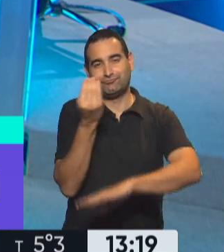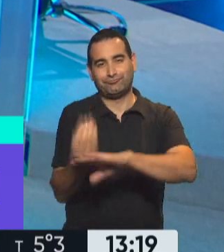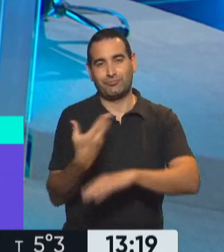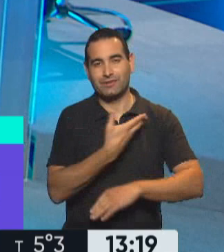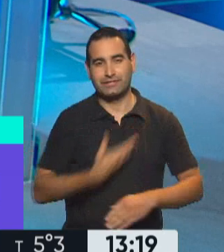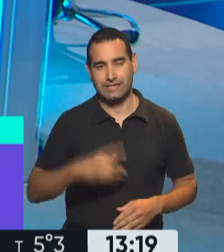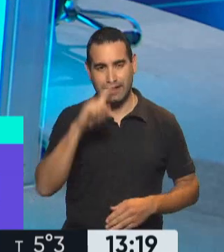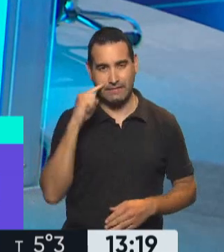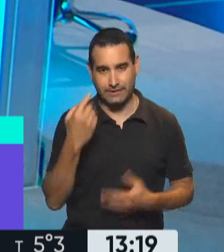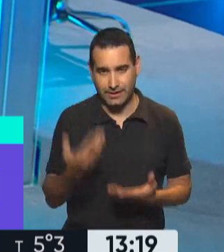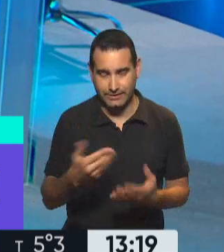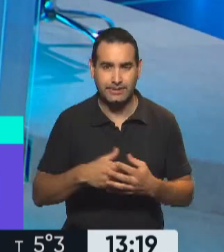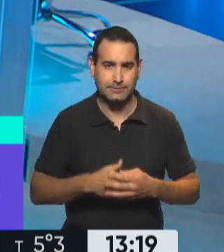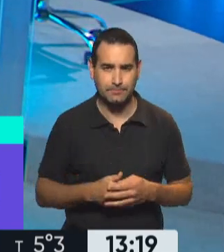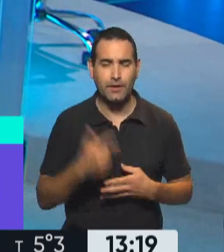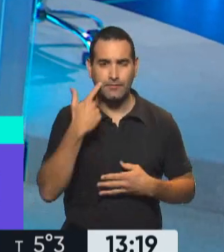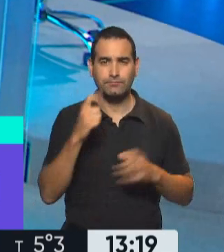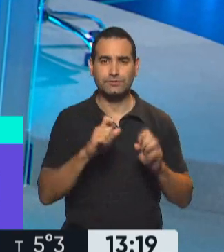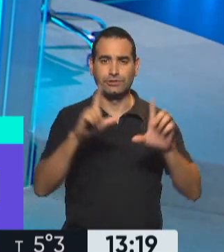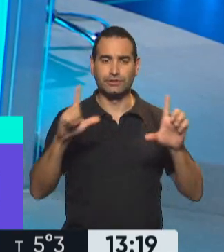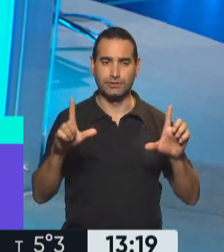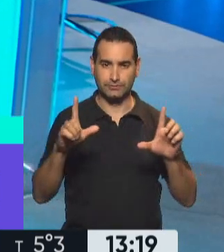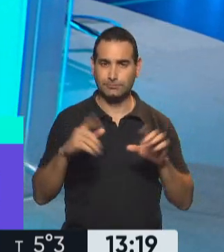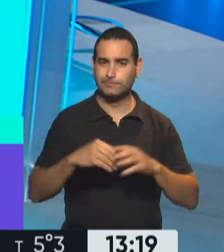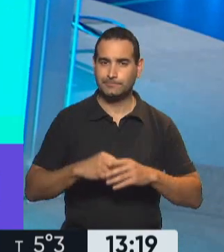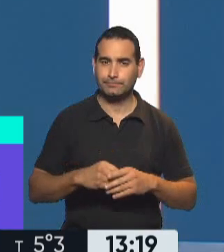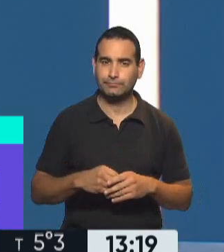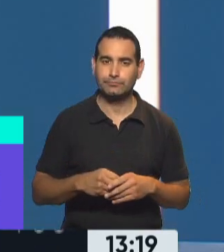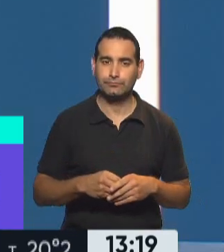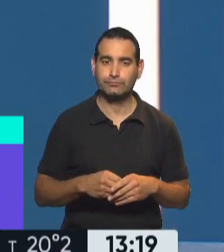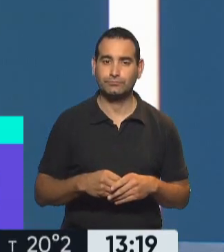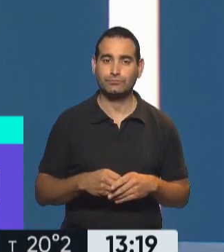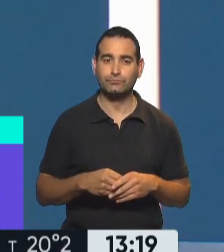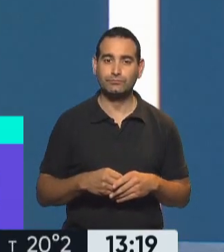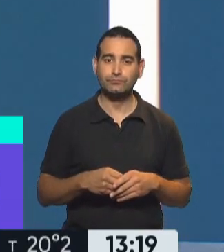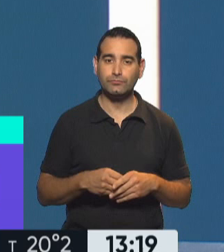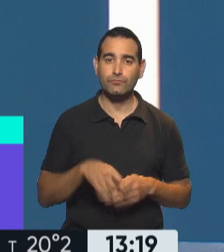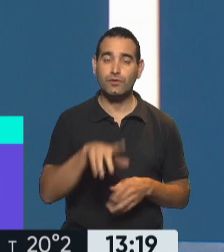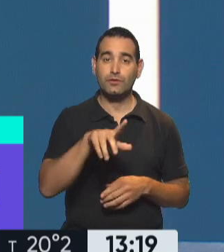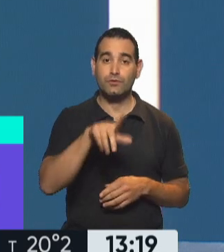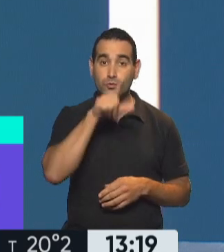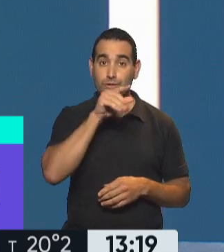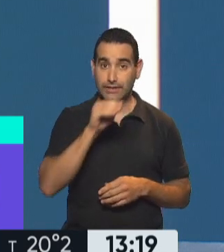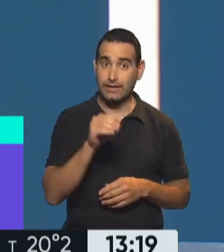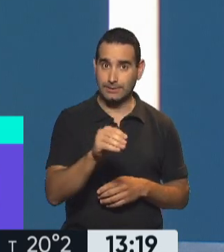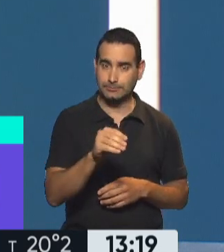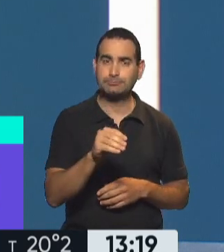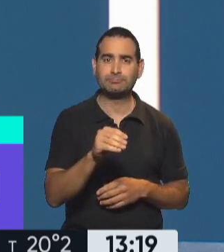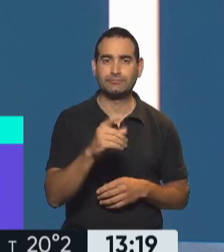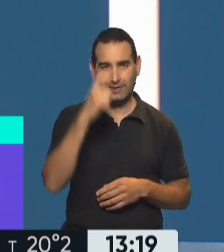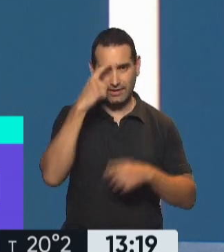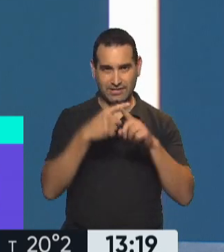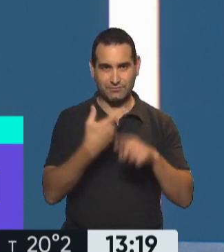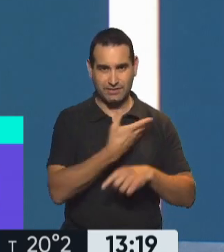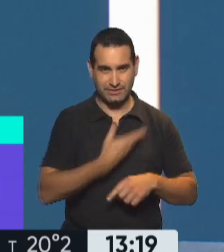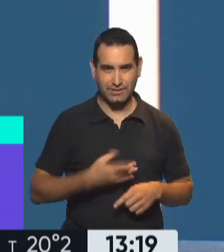el presidente Alberto Fernández. Pero vamos a compartir, si te parece, en este caso, la publicación a través de su cuenta de Twitter del